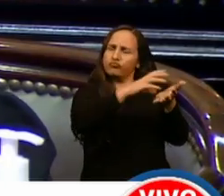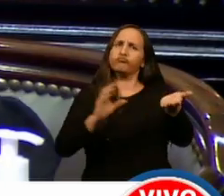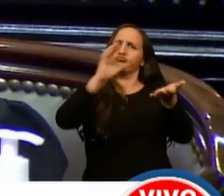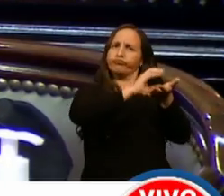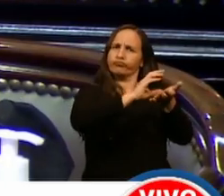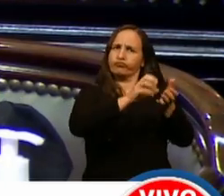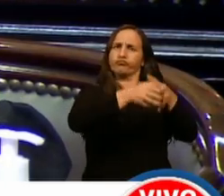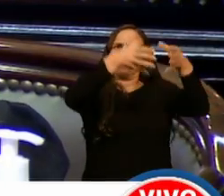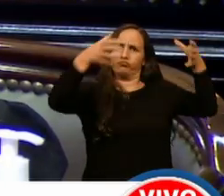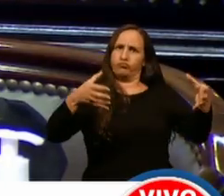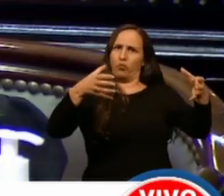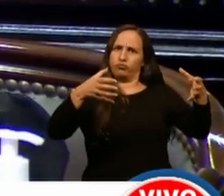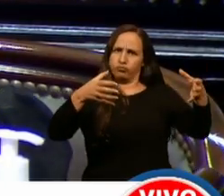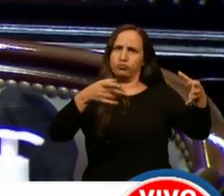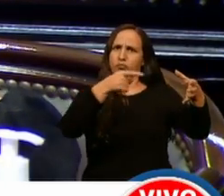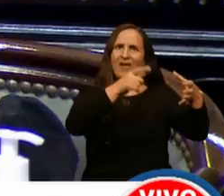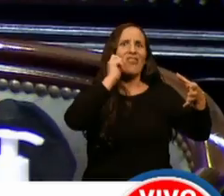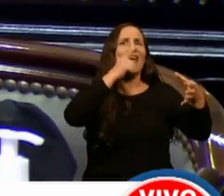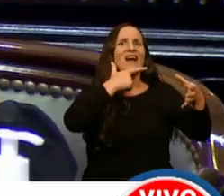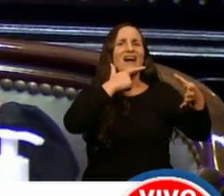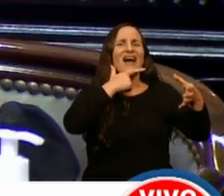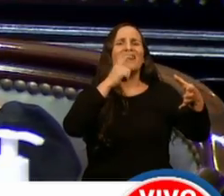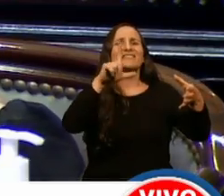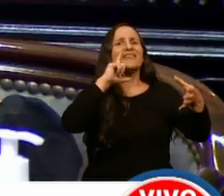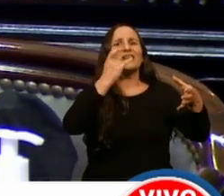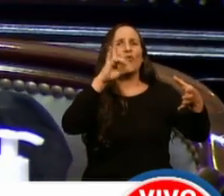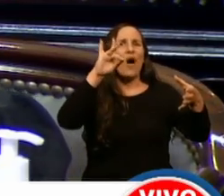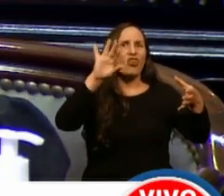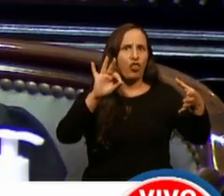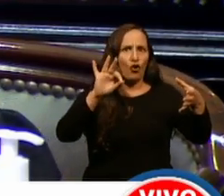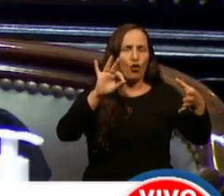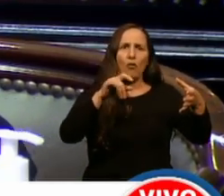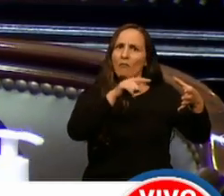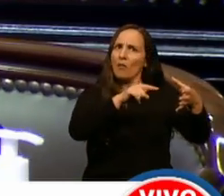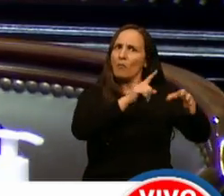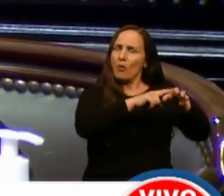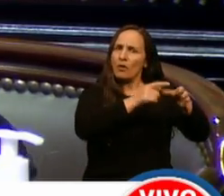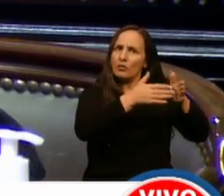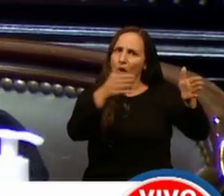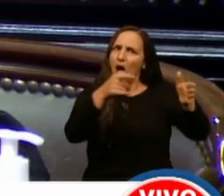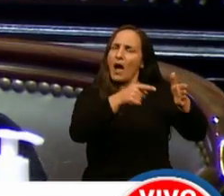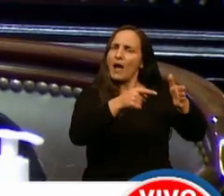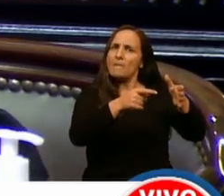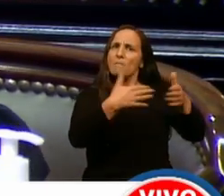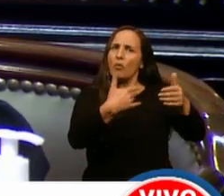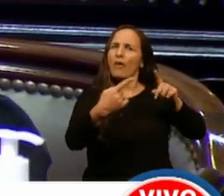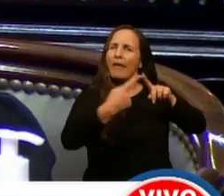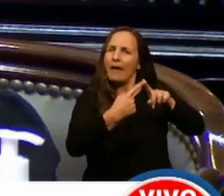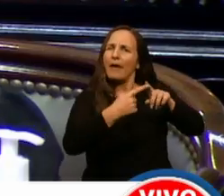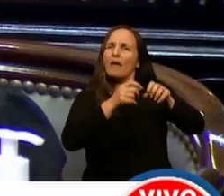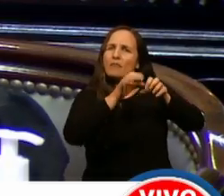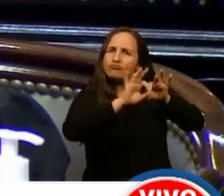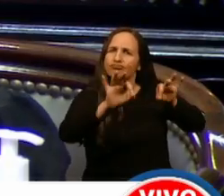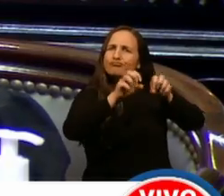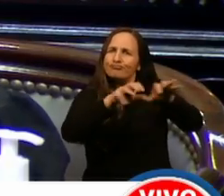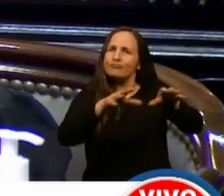veces la capacidad de la planta de gas licuado y desde entonces tiene mayor cantidad y posibilidad de conectividad